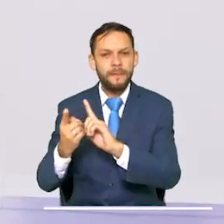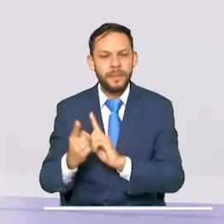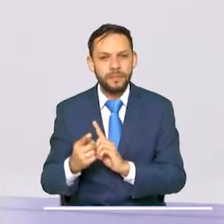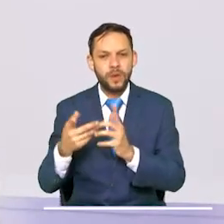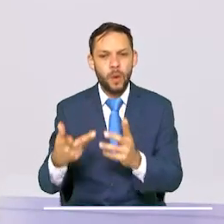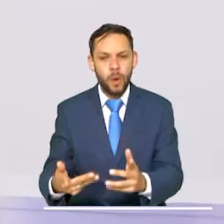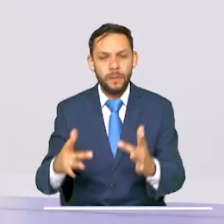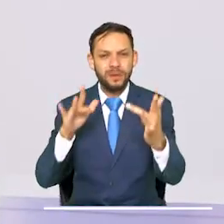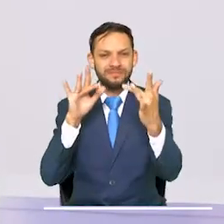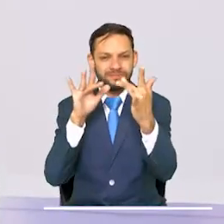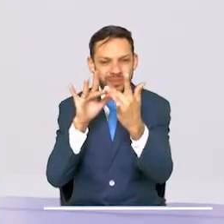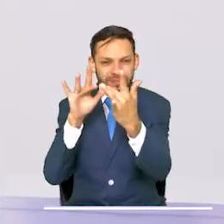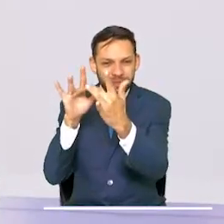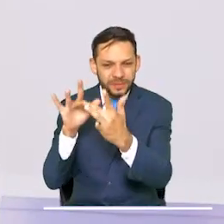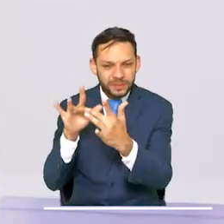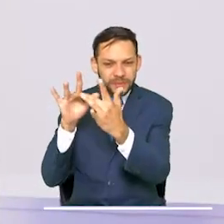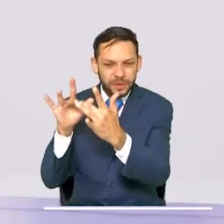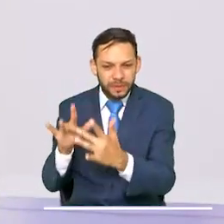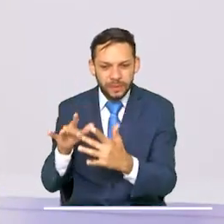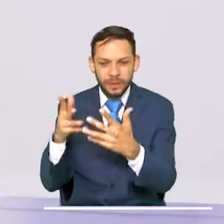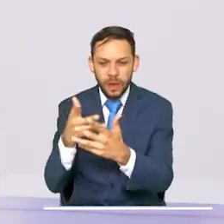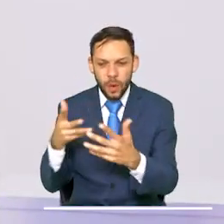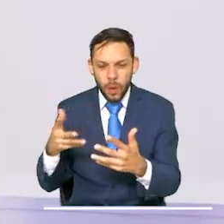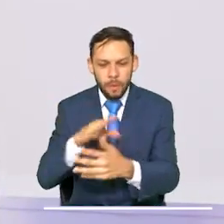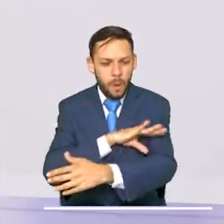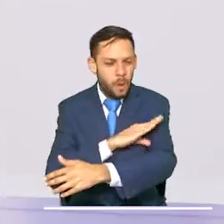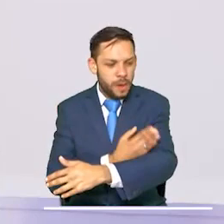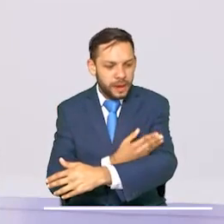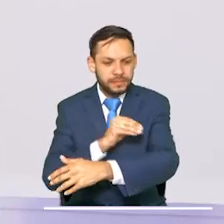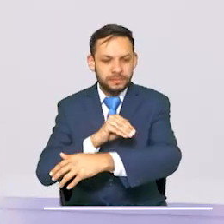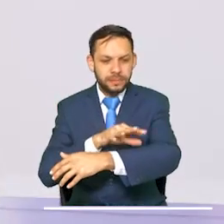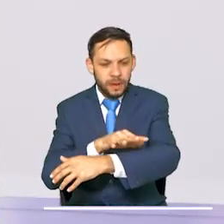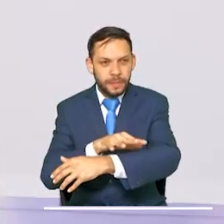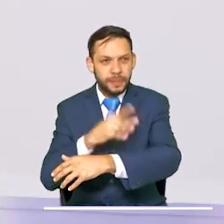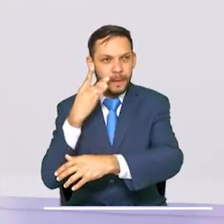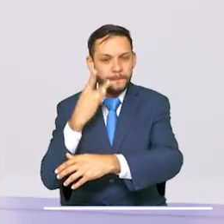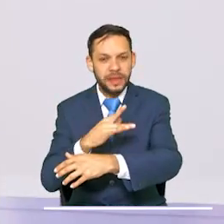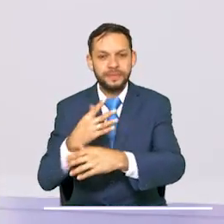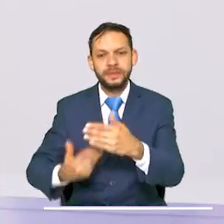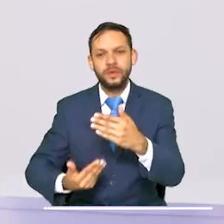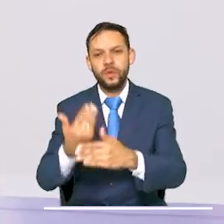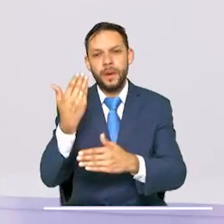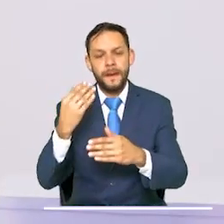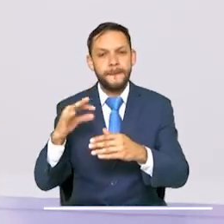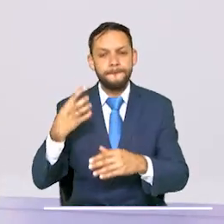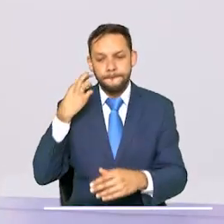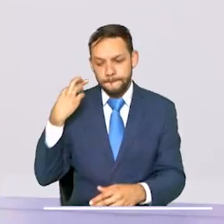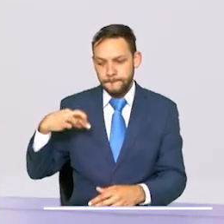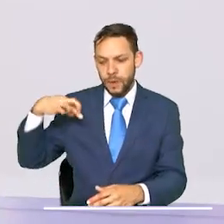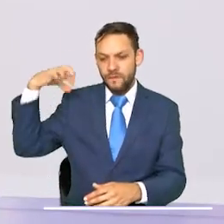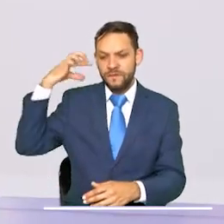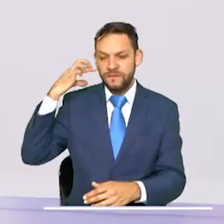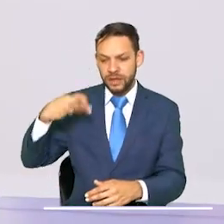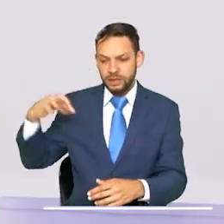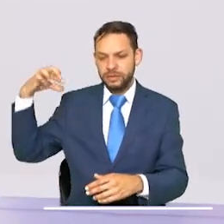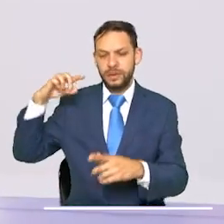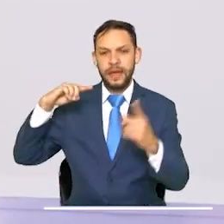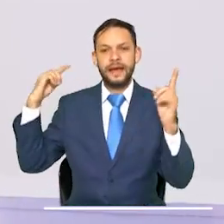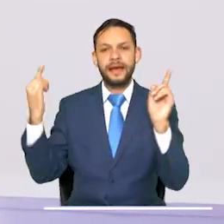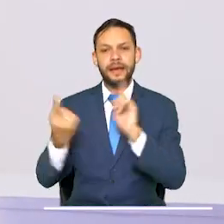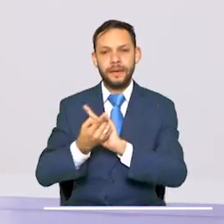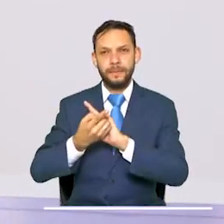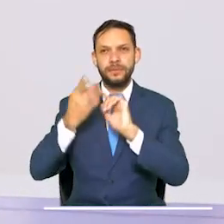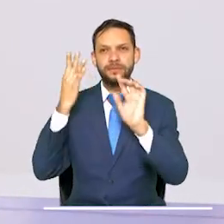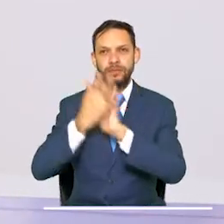encontrar las conexiones de una gran complejidad que invita al profesional de salud a cambiar su forma y su perspectiva de pensar